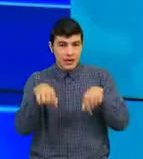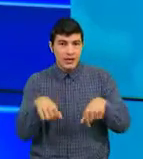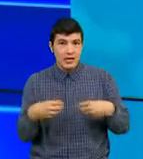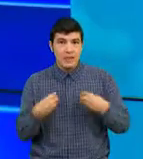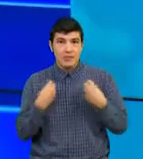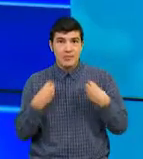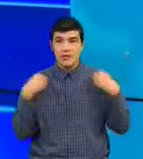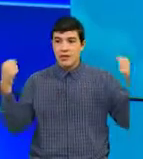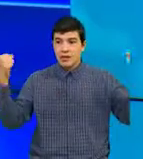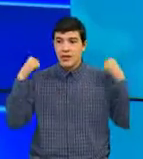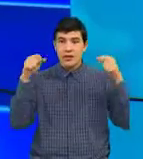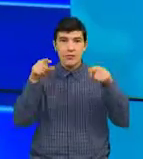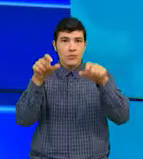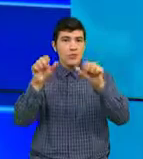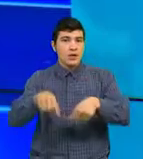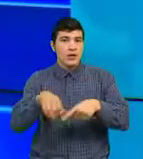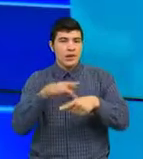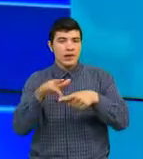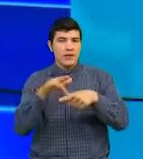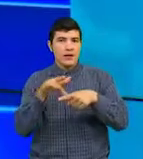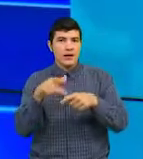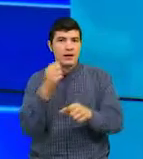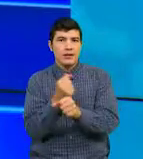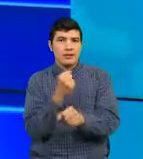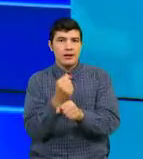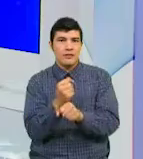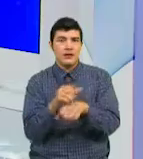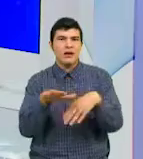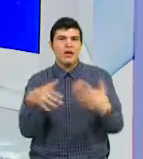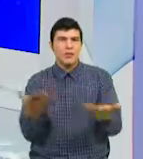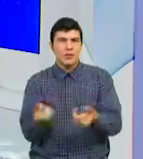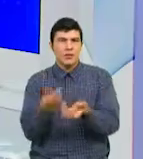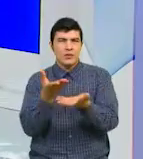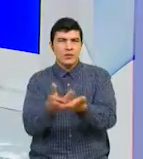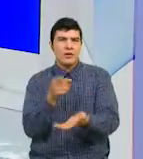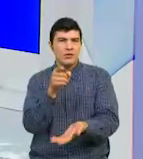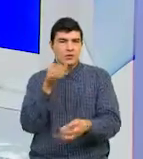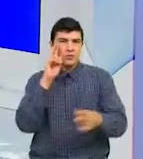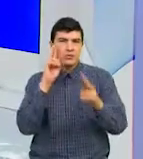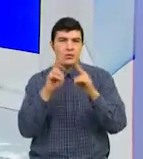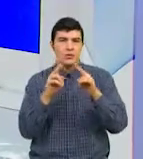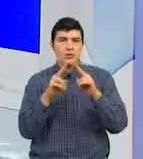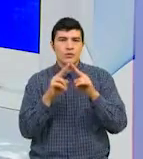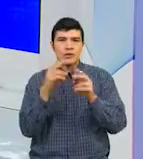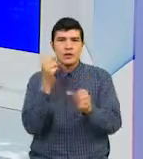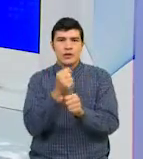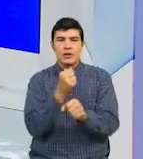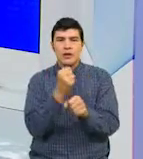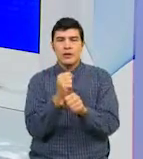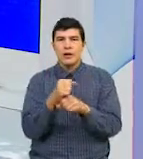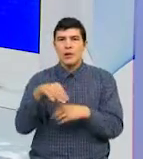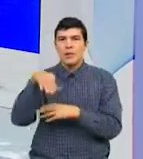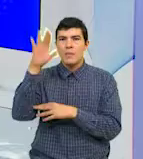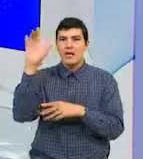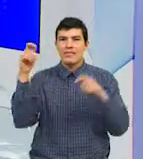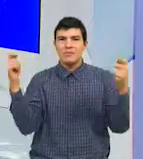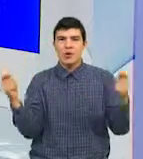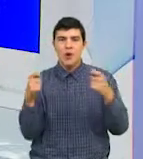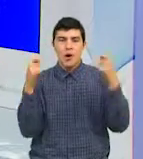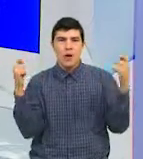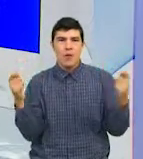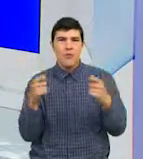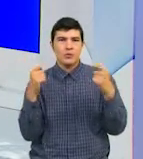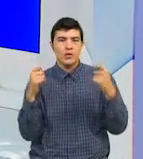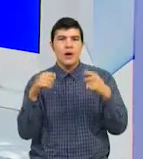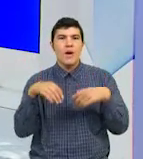de Piedecuesta pueda aplicar a estas vacantes. Vamos a darles a conocer los empleos que más están promocionando, que más